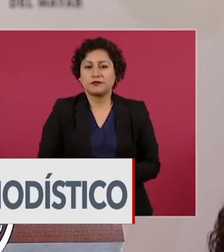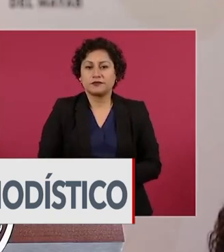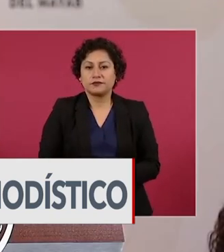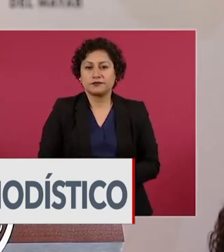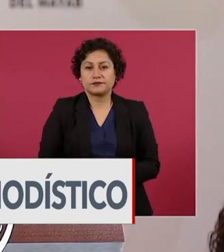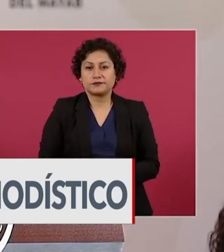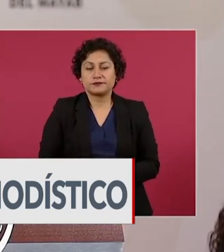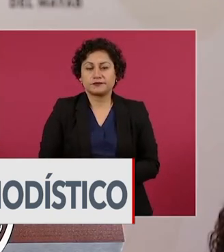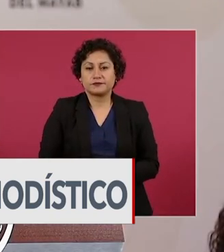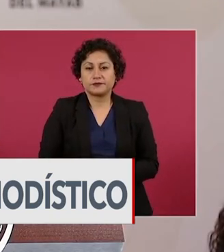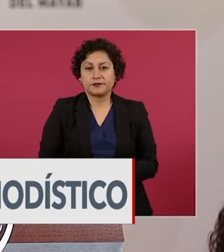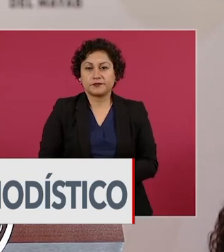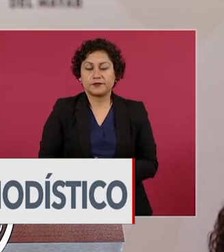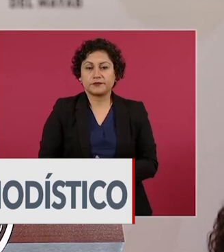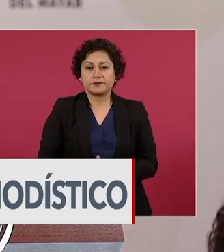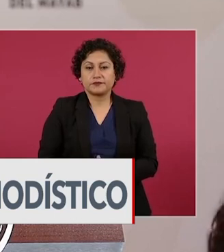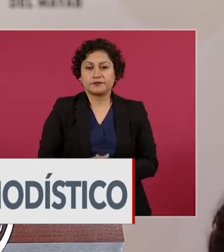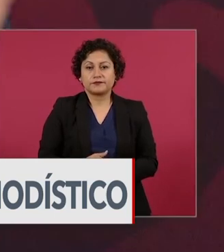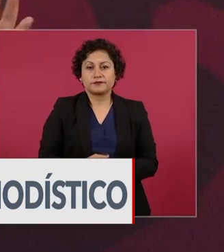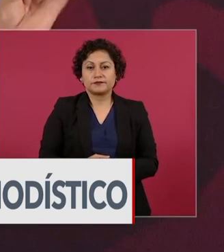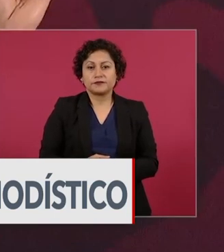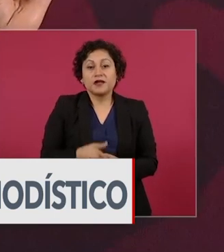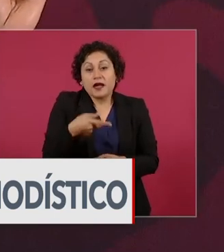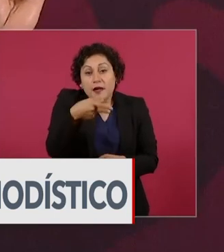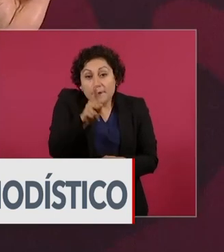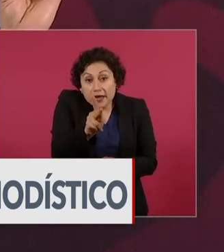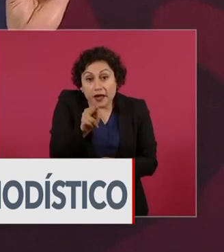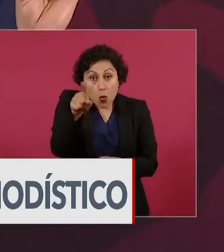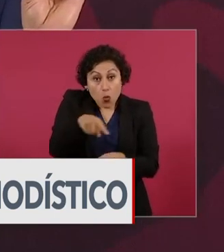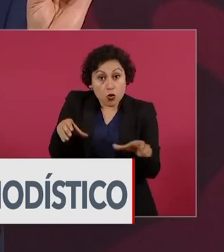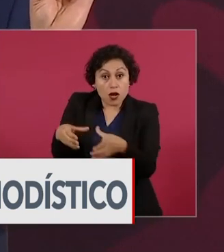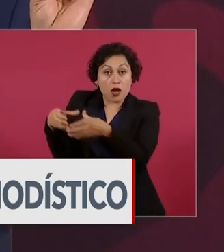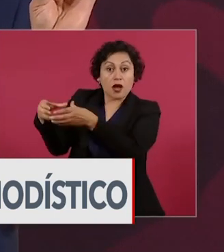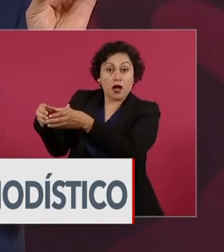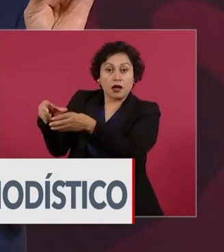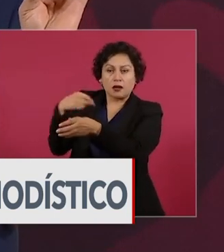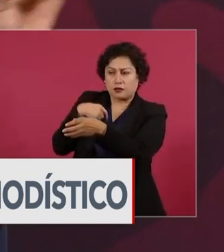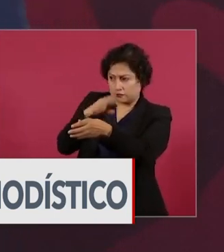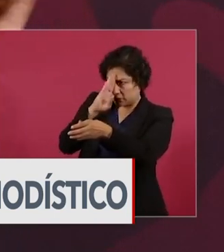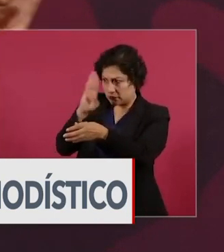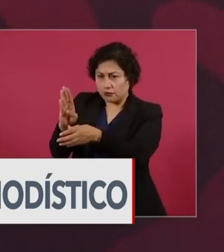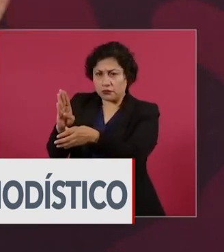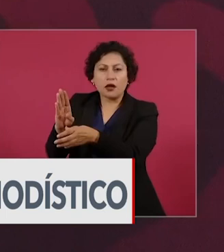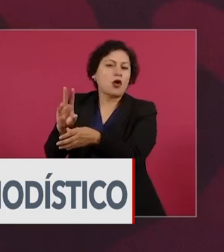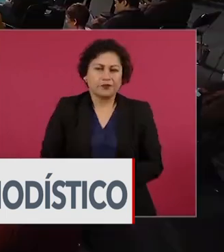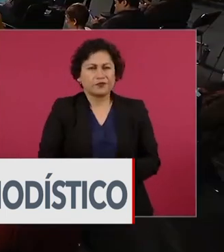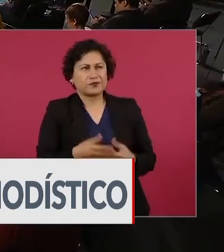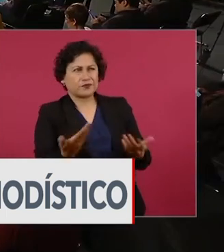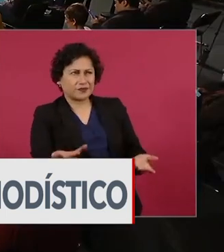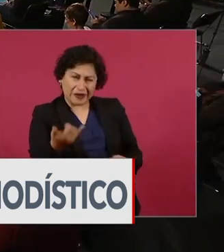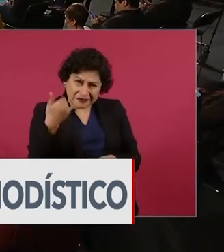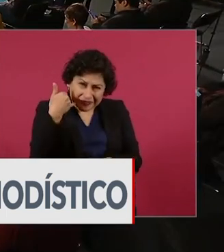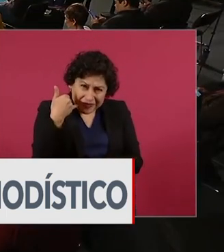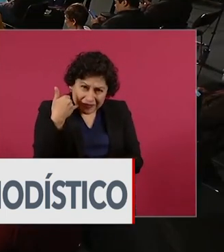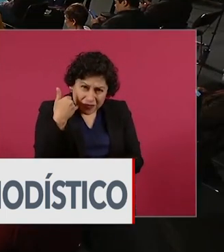haber difundido el número de teléfono de la periodista que publicó el tema, algo que ya investiga el Instituto Nacional de Transparencia. El teléfono